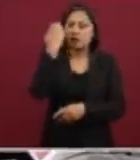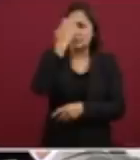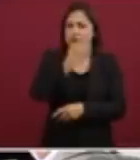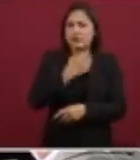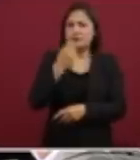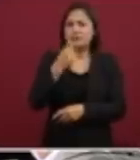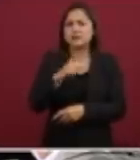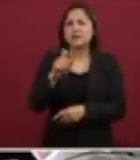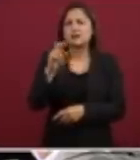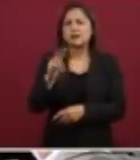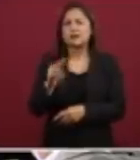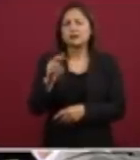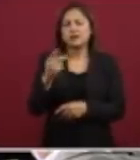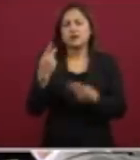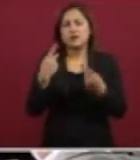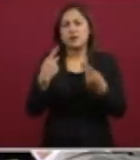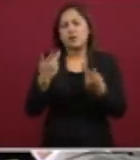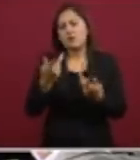como no había cupo,